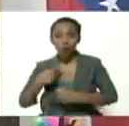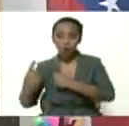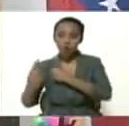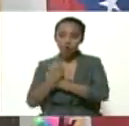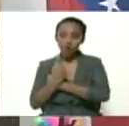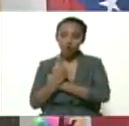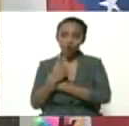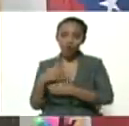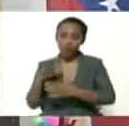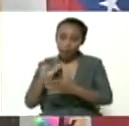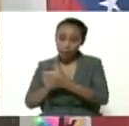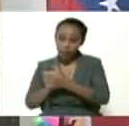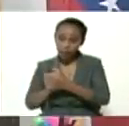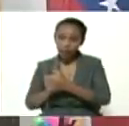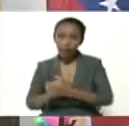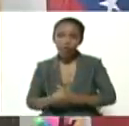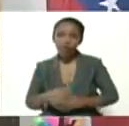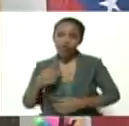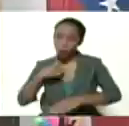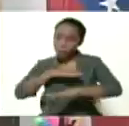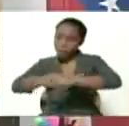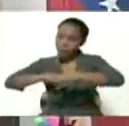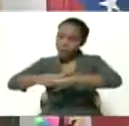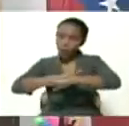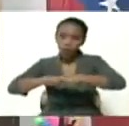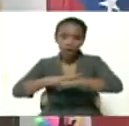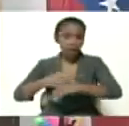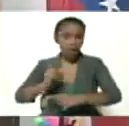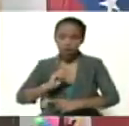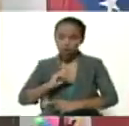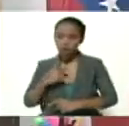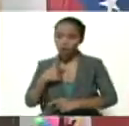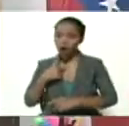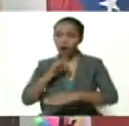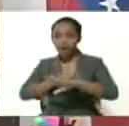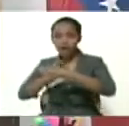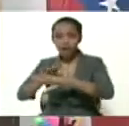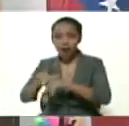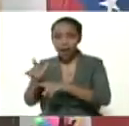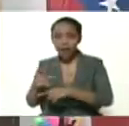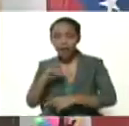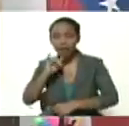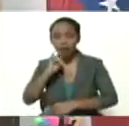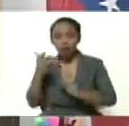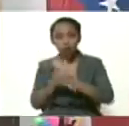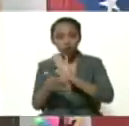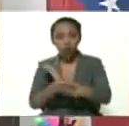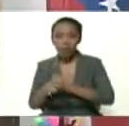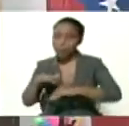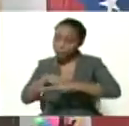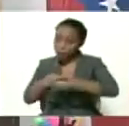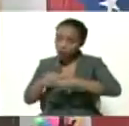compatriota. Me perdonan a los que no les gusta que yo dé estas informaciones, me perdonan.